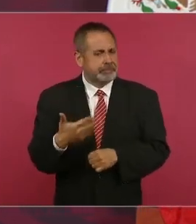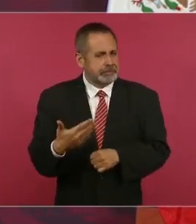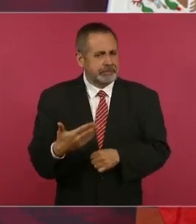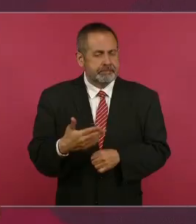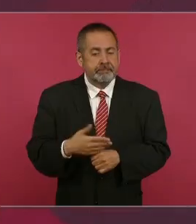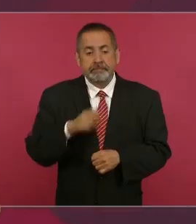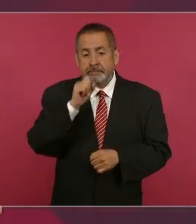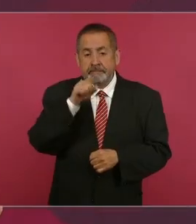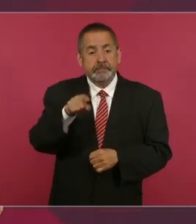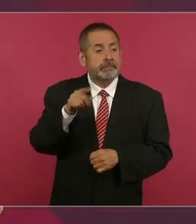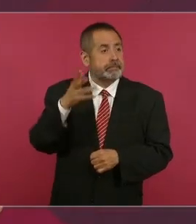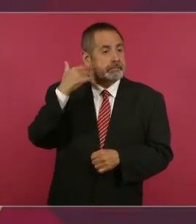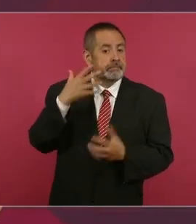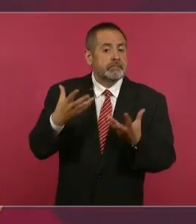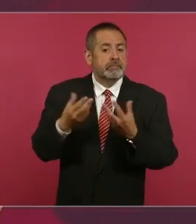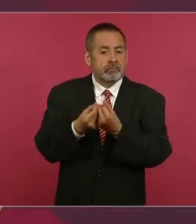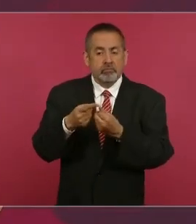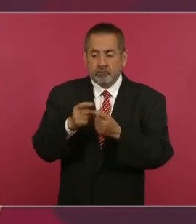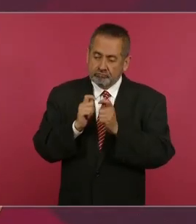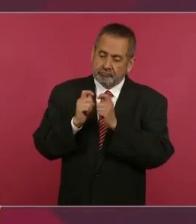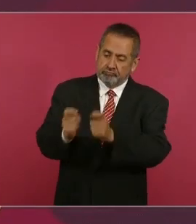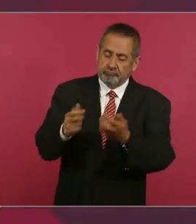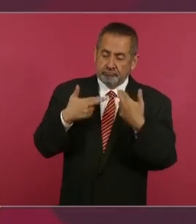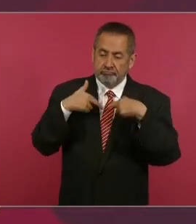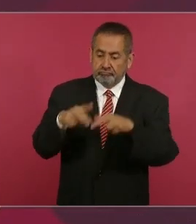con nosotros, nos representó